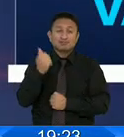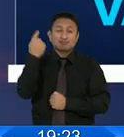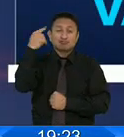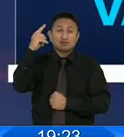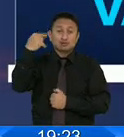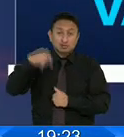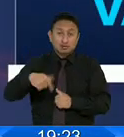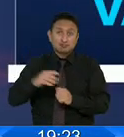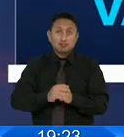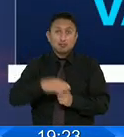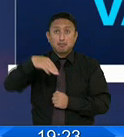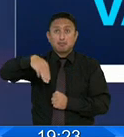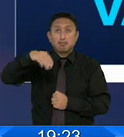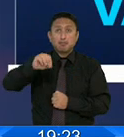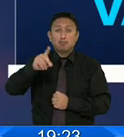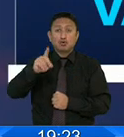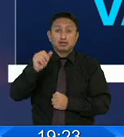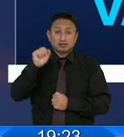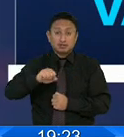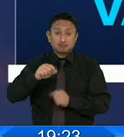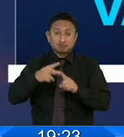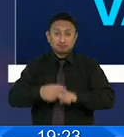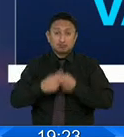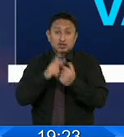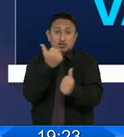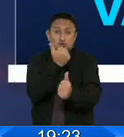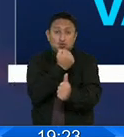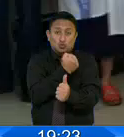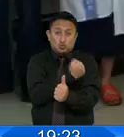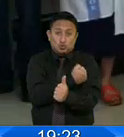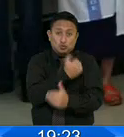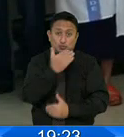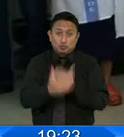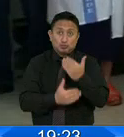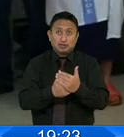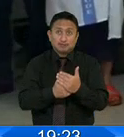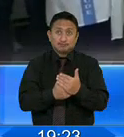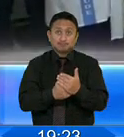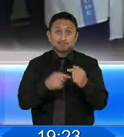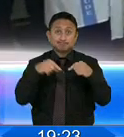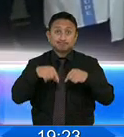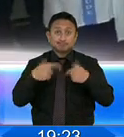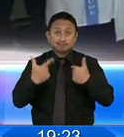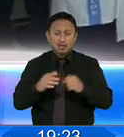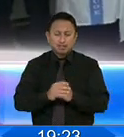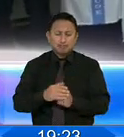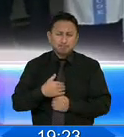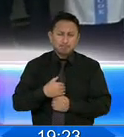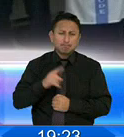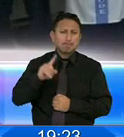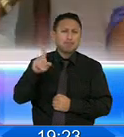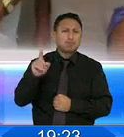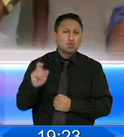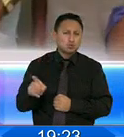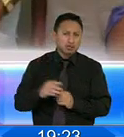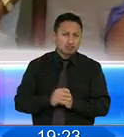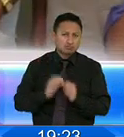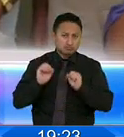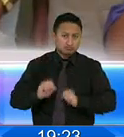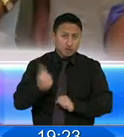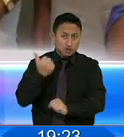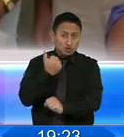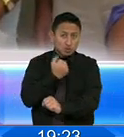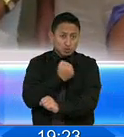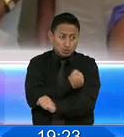vacuna Moderna para iniciar la vacunación en los próximos días. Es aquí cuando surge una pregunta. Si la vacunación masiva es la